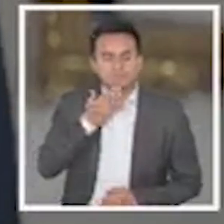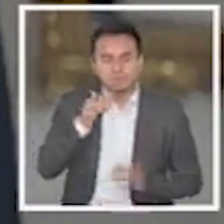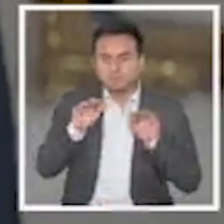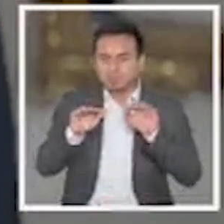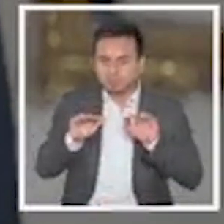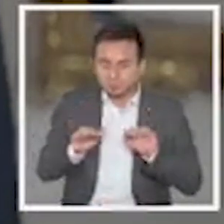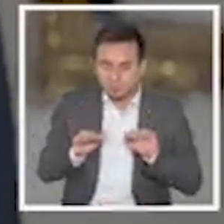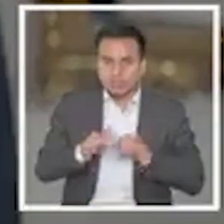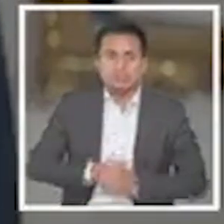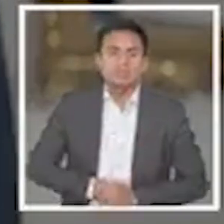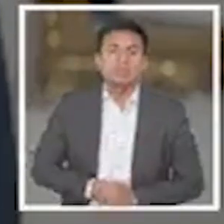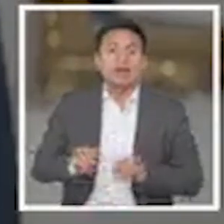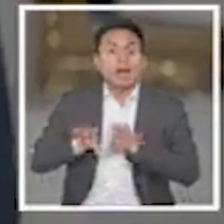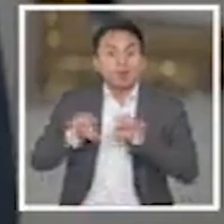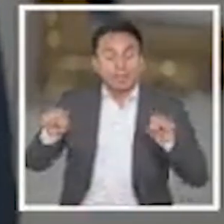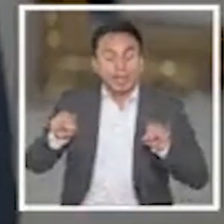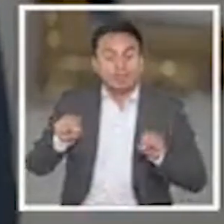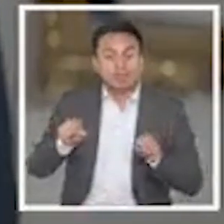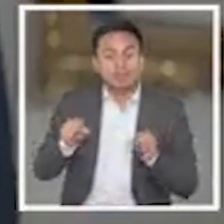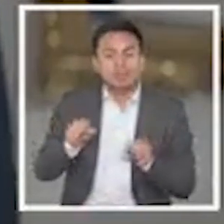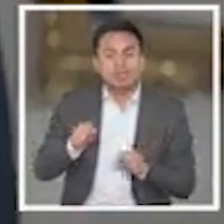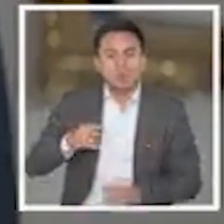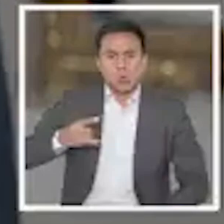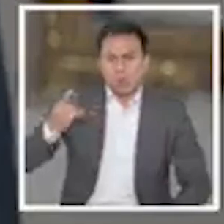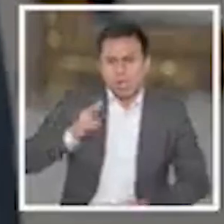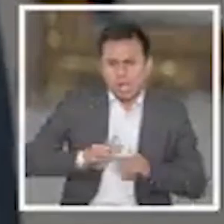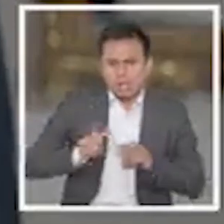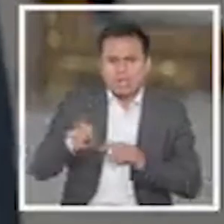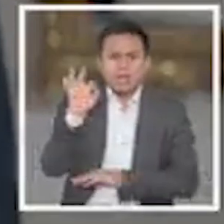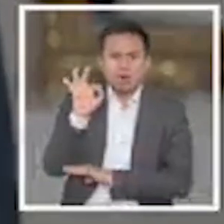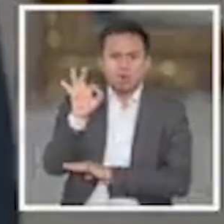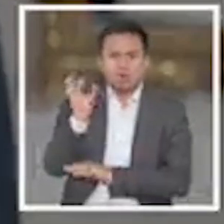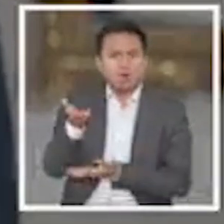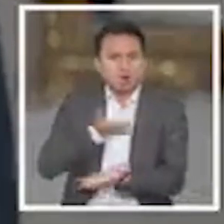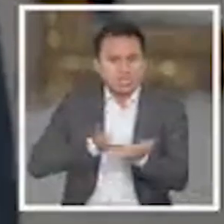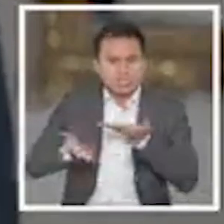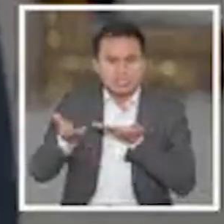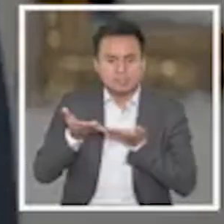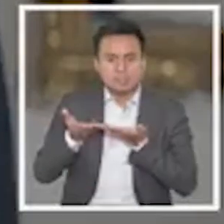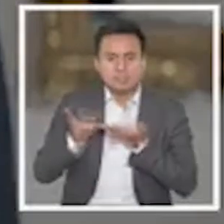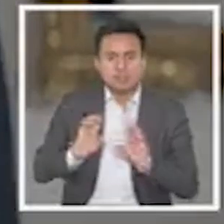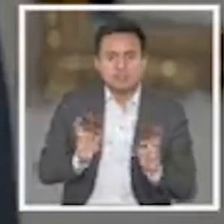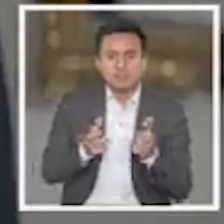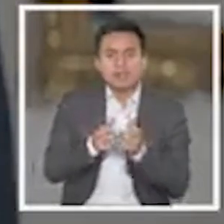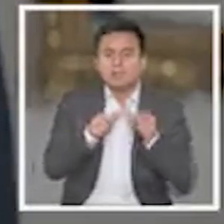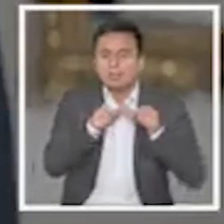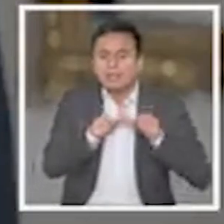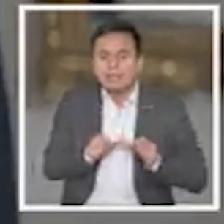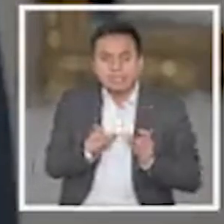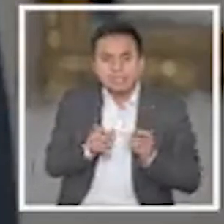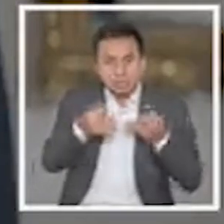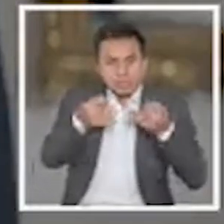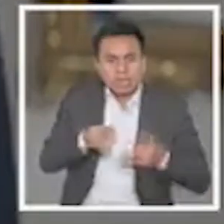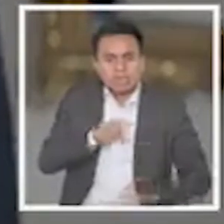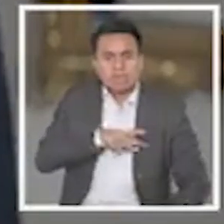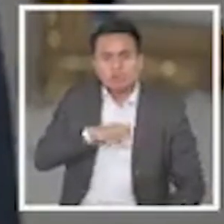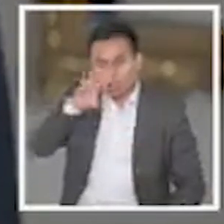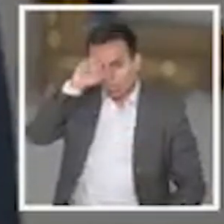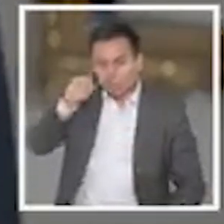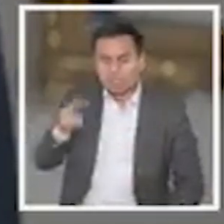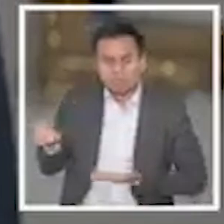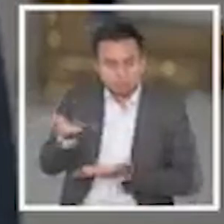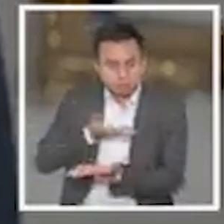Asimismo, hemos acordado la realización urgente de reuniones como la del Comité Permanente de Seguridad